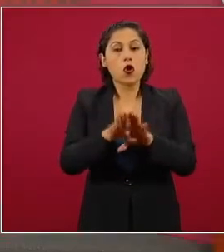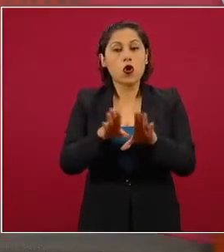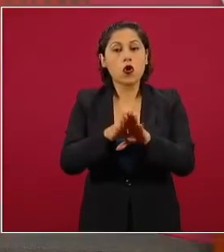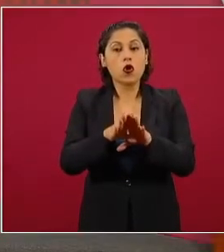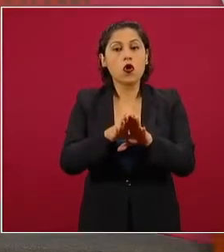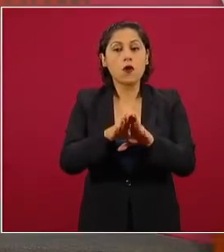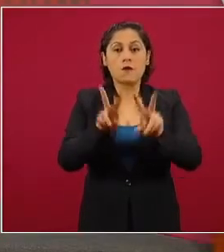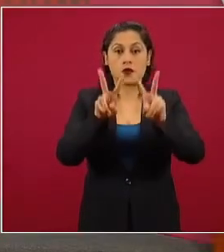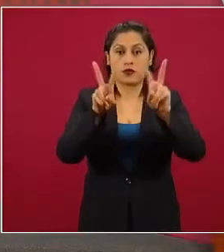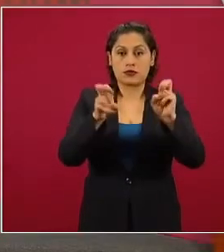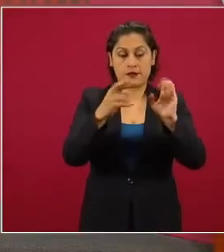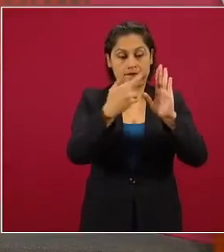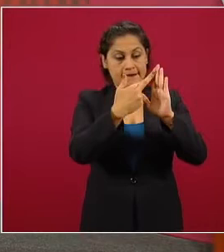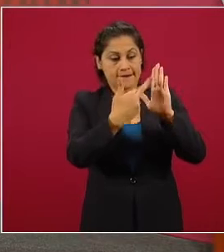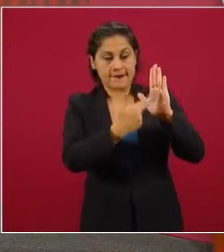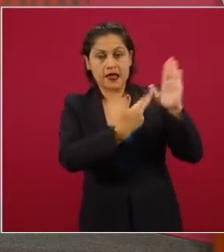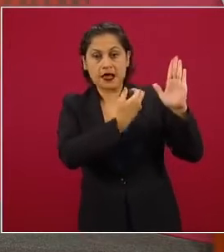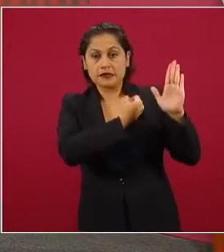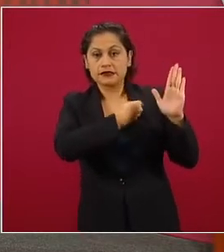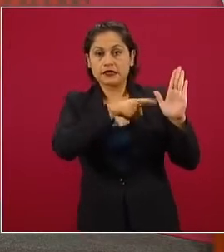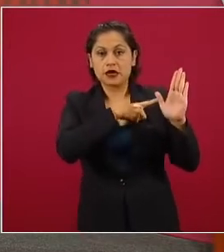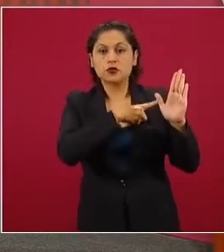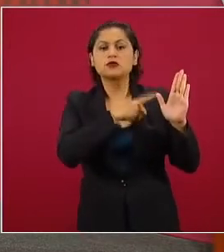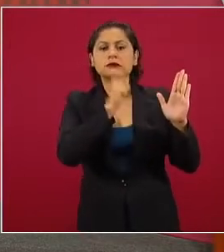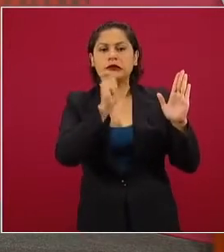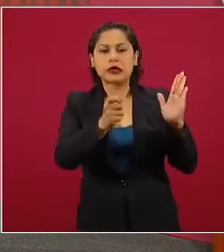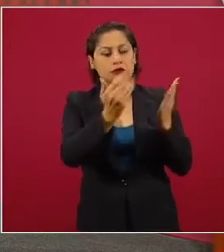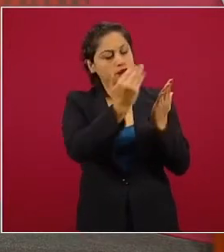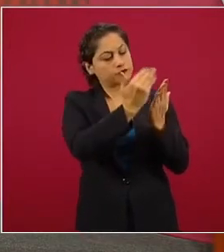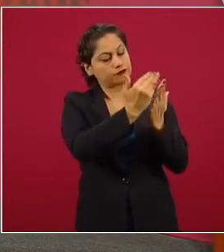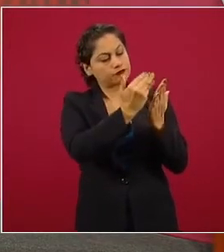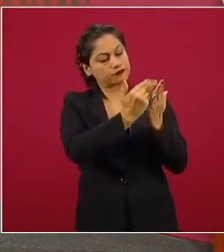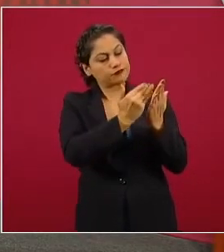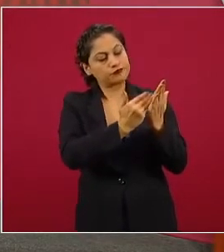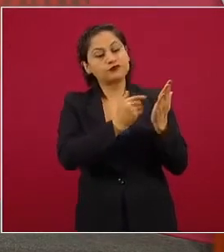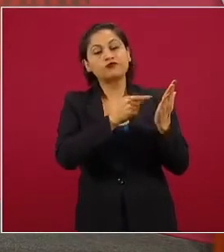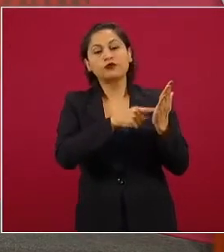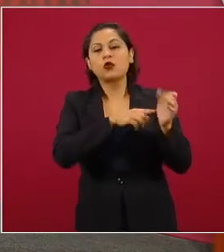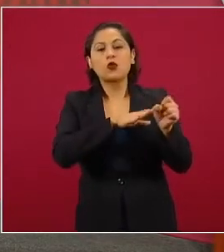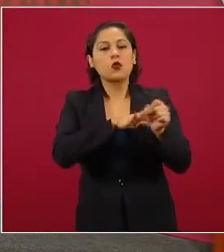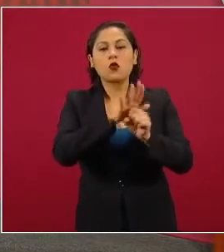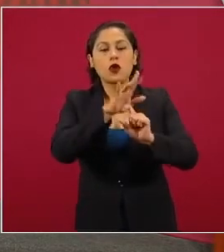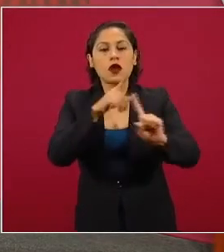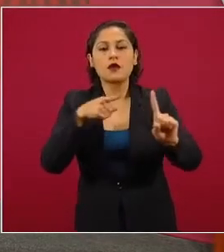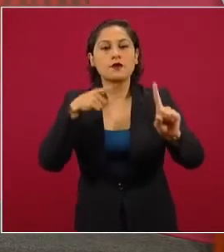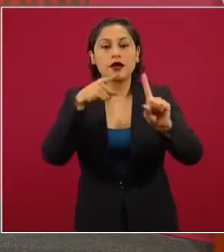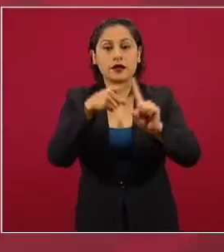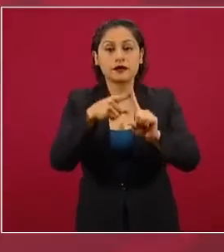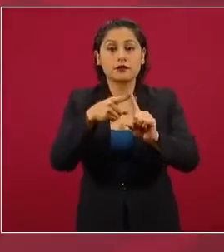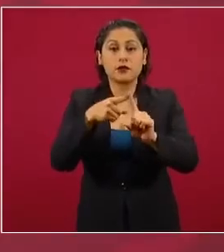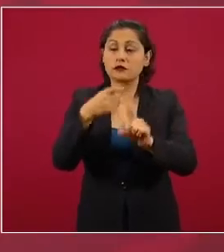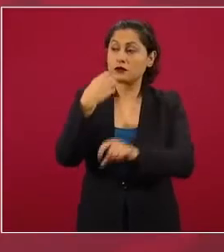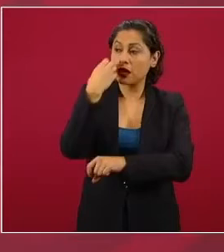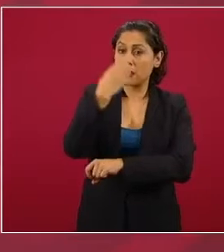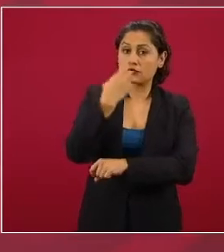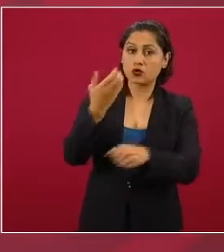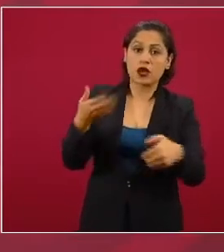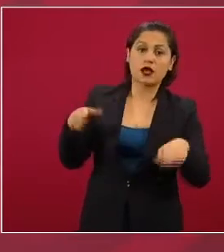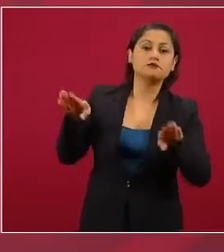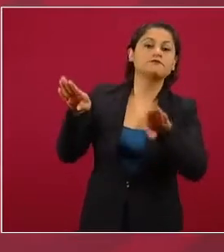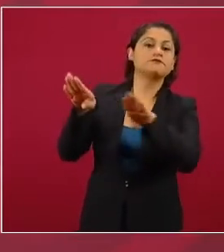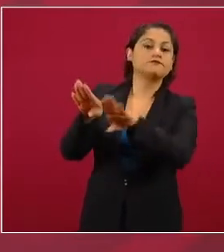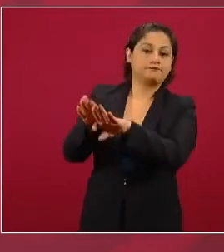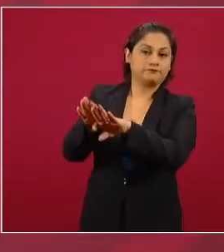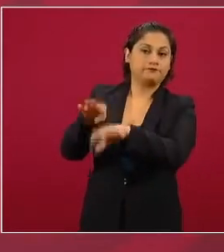de seguridad sanitaria, van encaminadas a eso, a suspender temporalmente el sistema educativo nacional, a